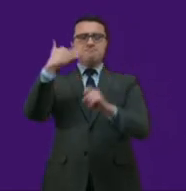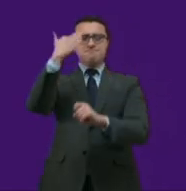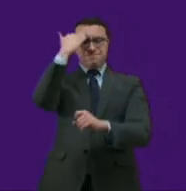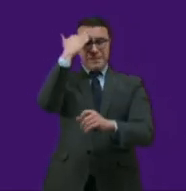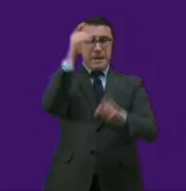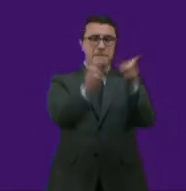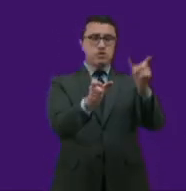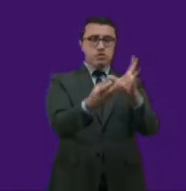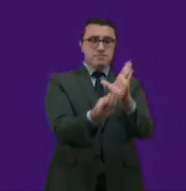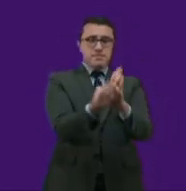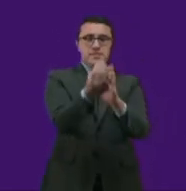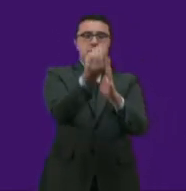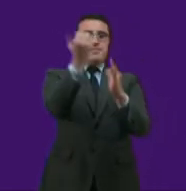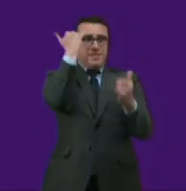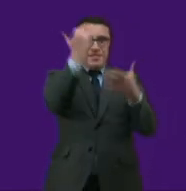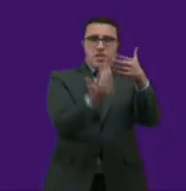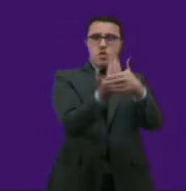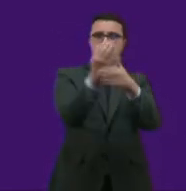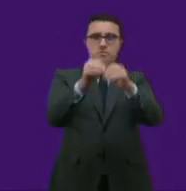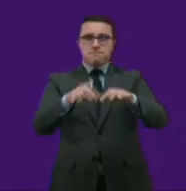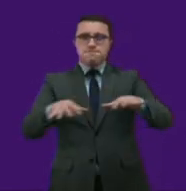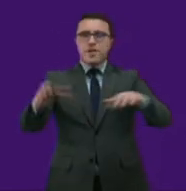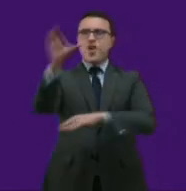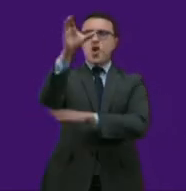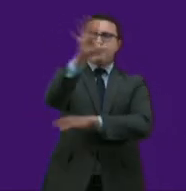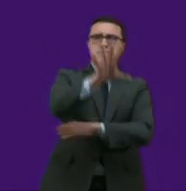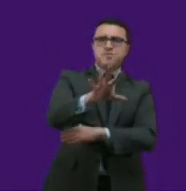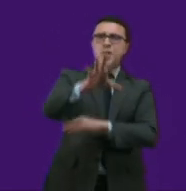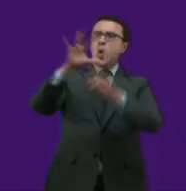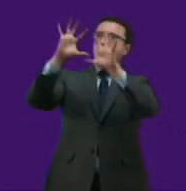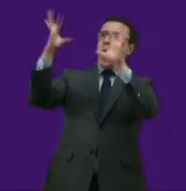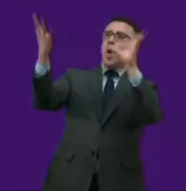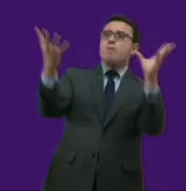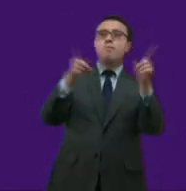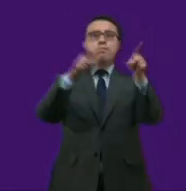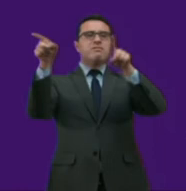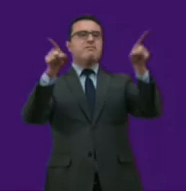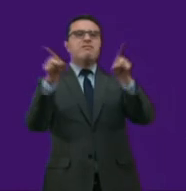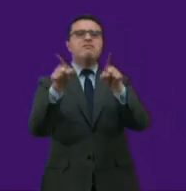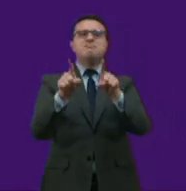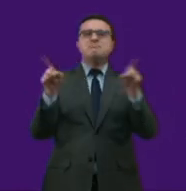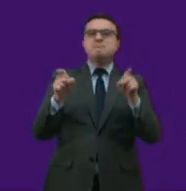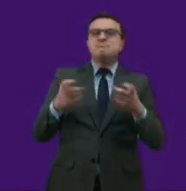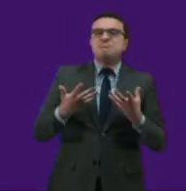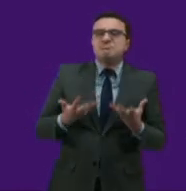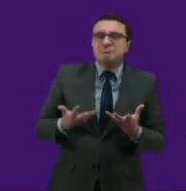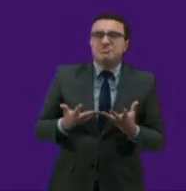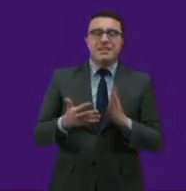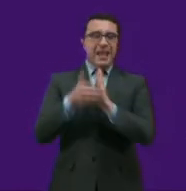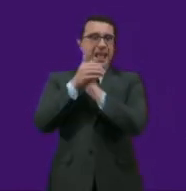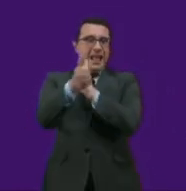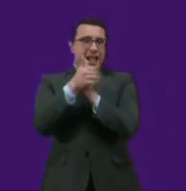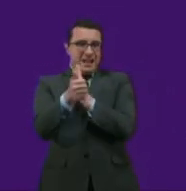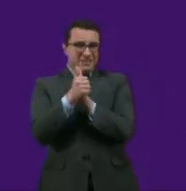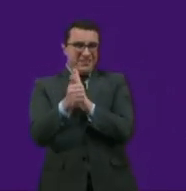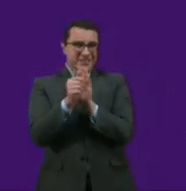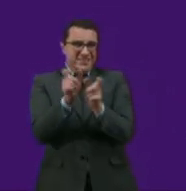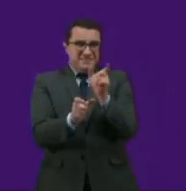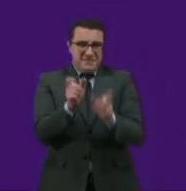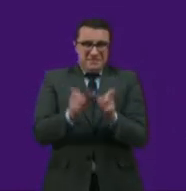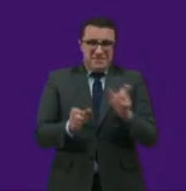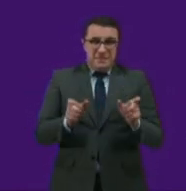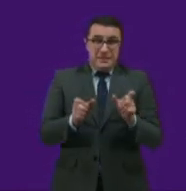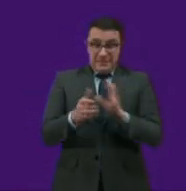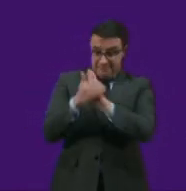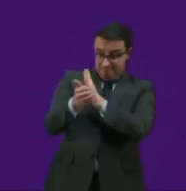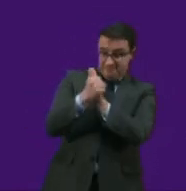no solamente en Colombia, sino en todas partes del mundo, y es el tema talento. Talento es una componente